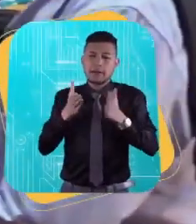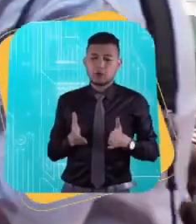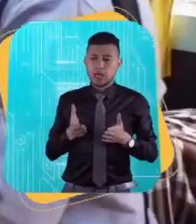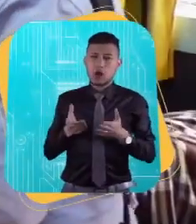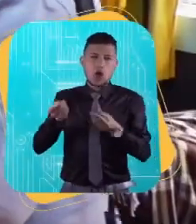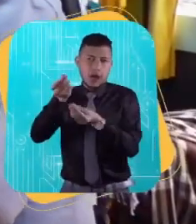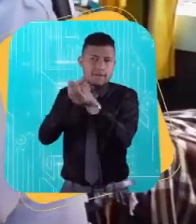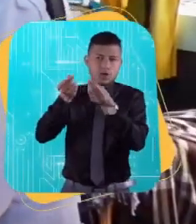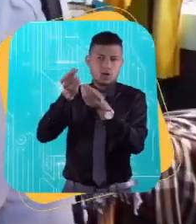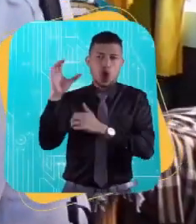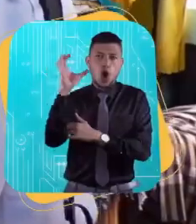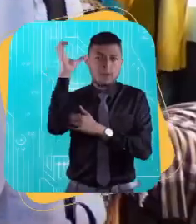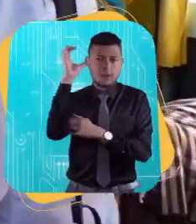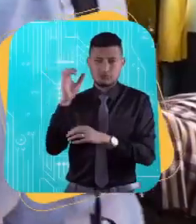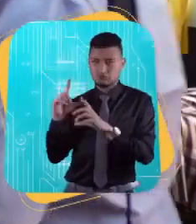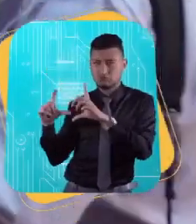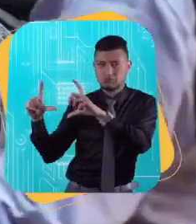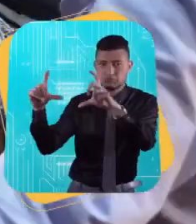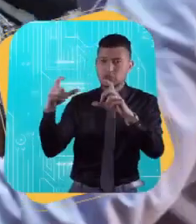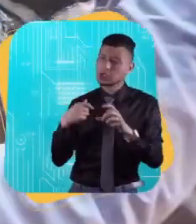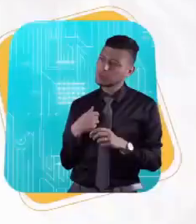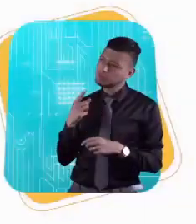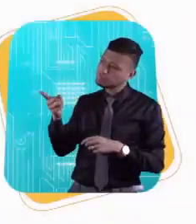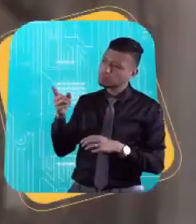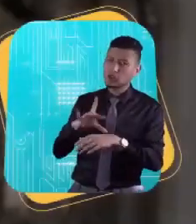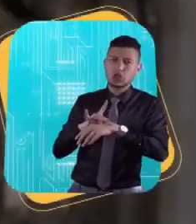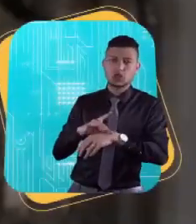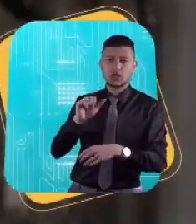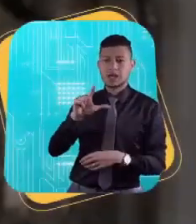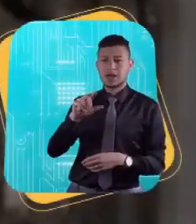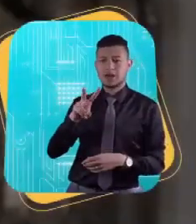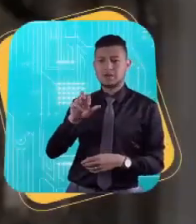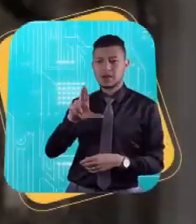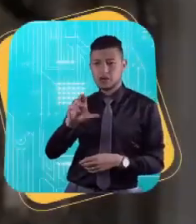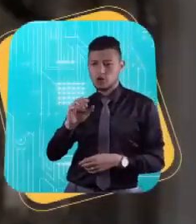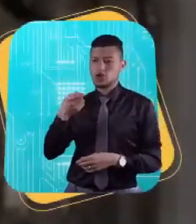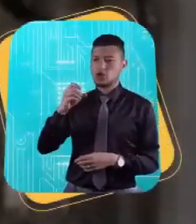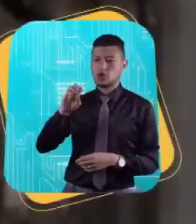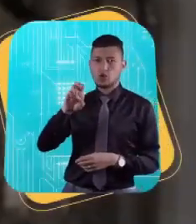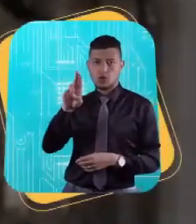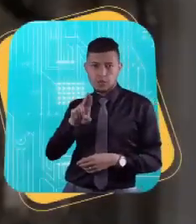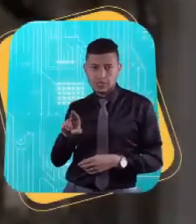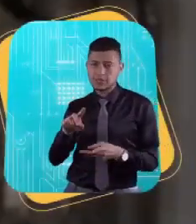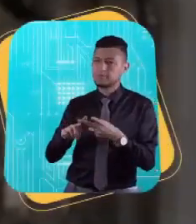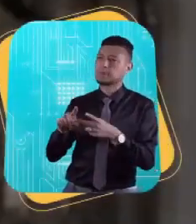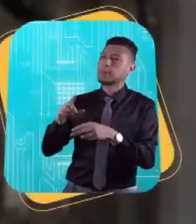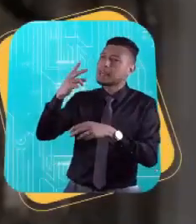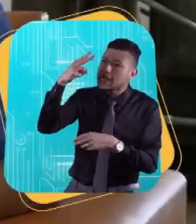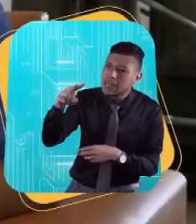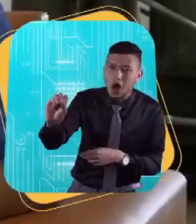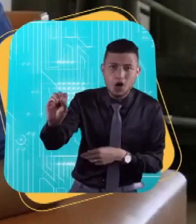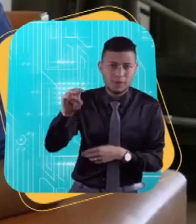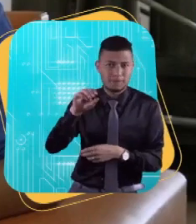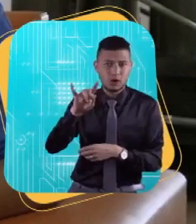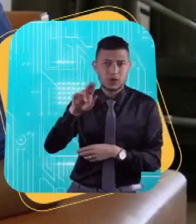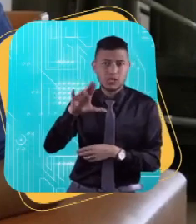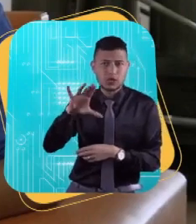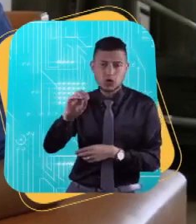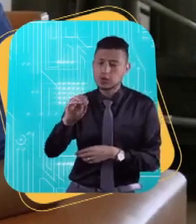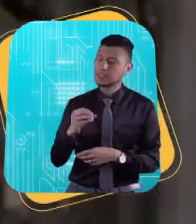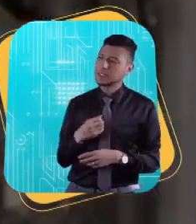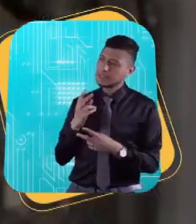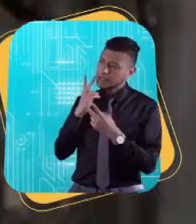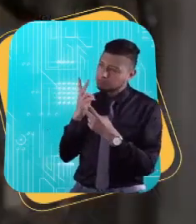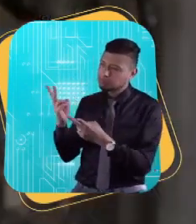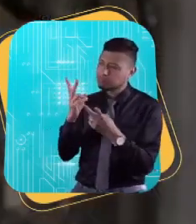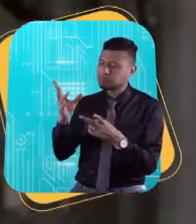decía Reporteros Gráficos de Colombia. Aprendí al lado del doctor Álvaro Gómez Hurtado y de Mauricio, su hijo. Y cada vez dije